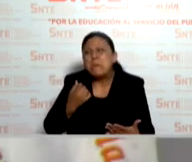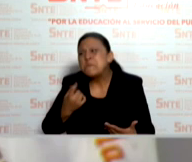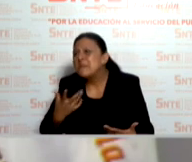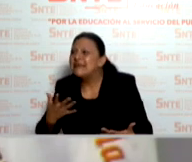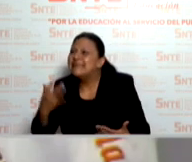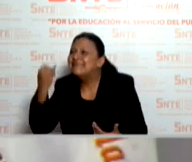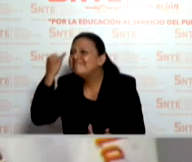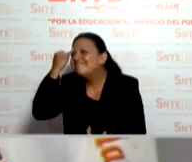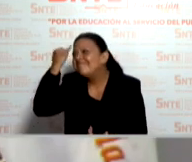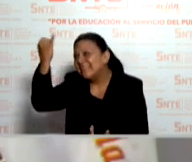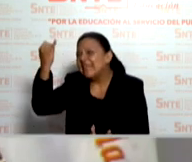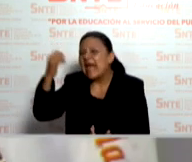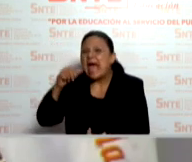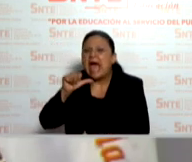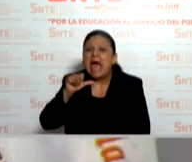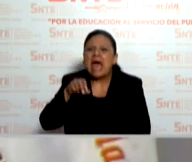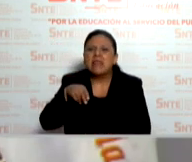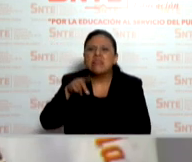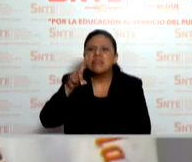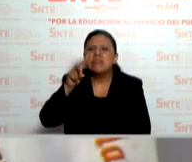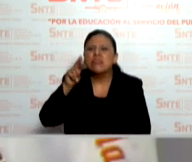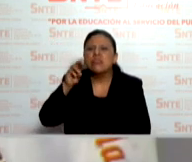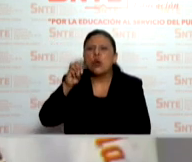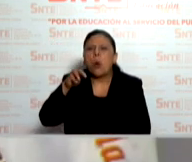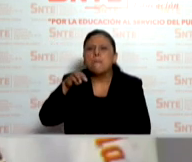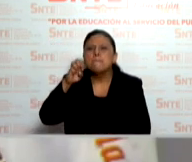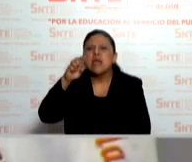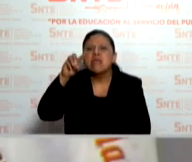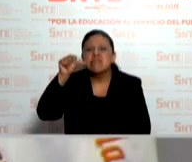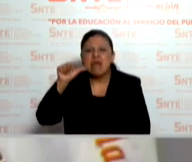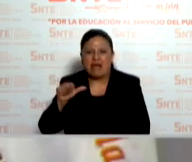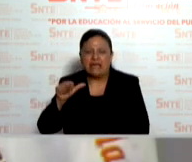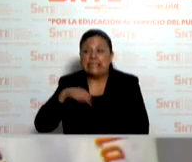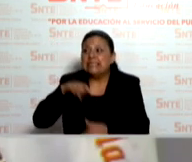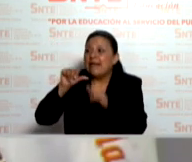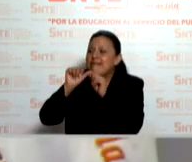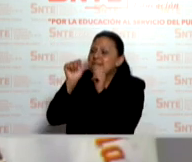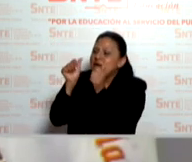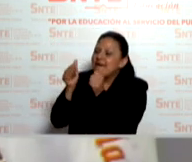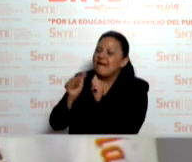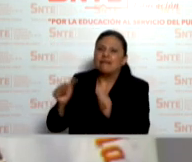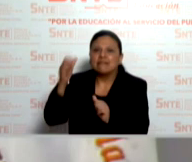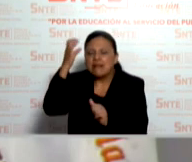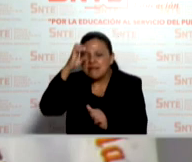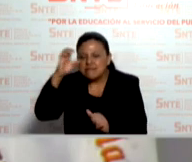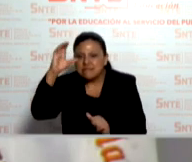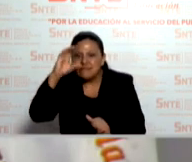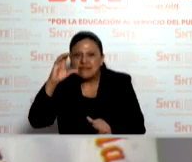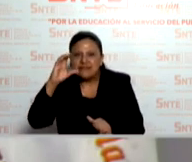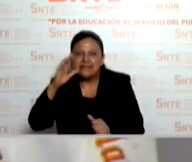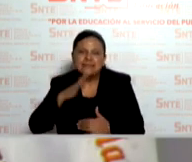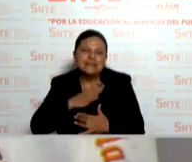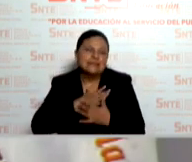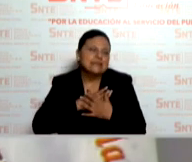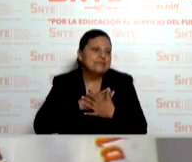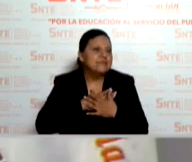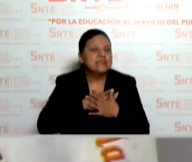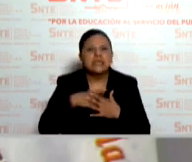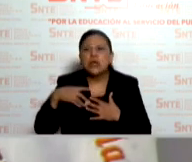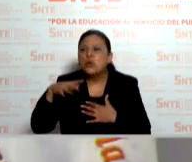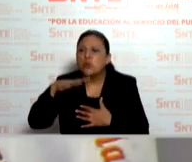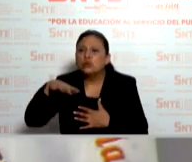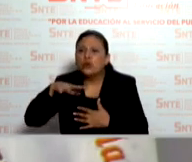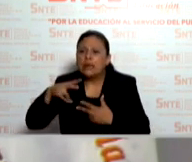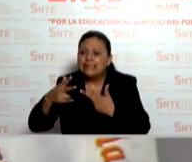la historia de Andrómeda, amante de la literatura, el arte y la ciencia, quien buscó entre las